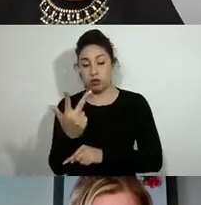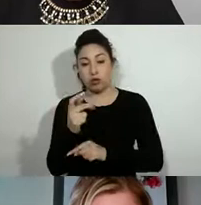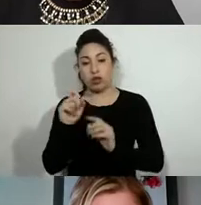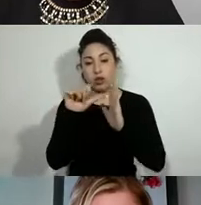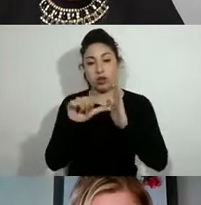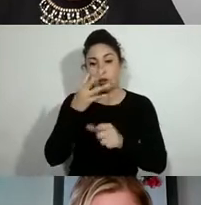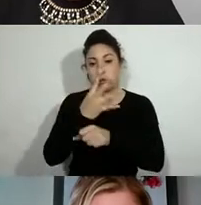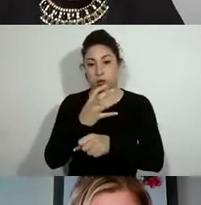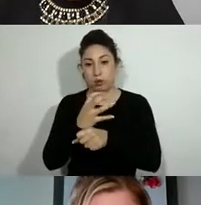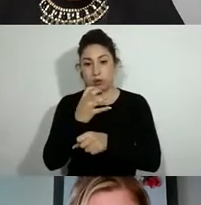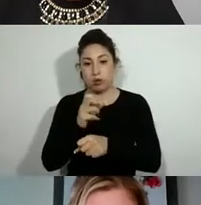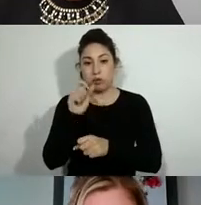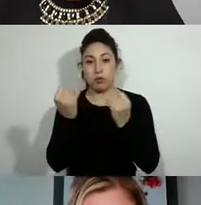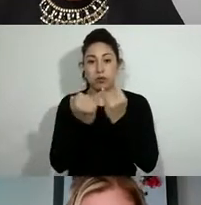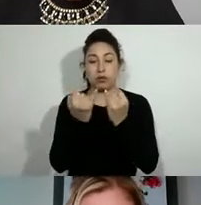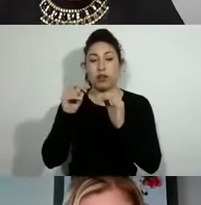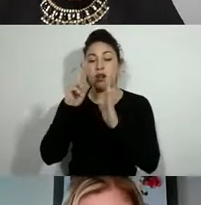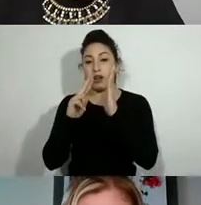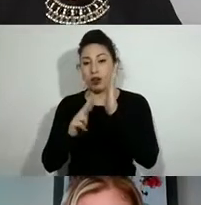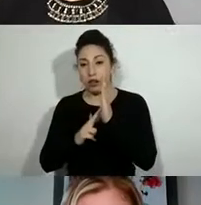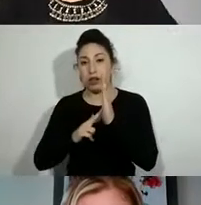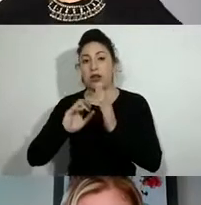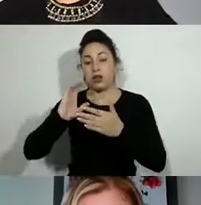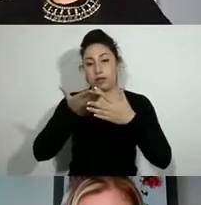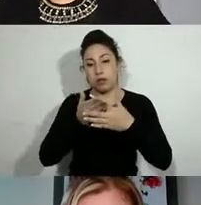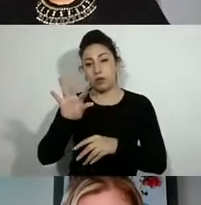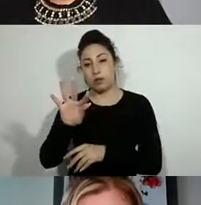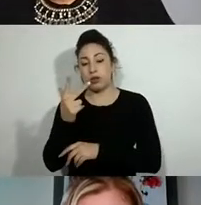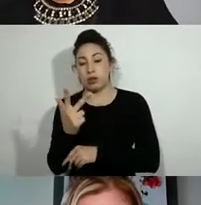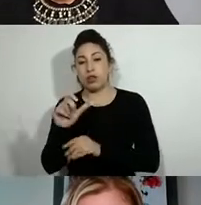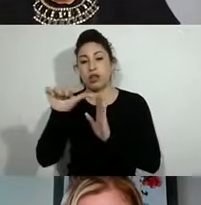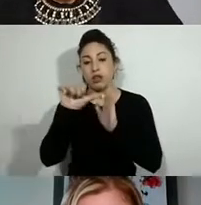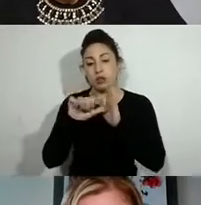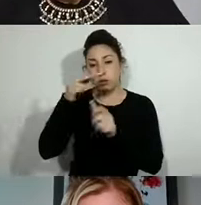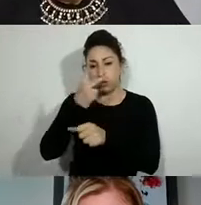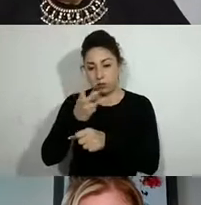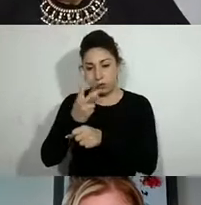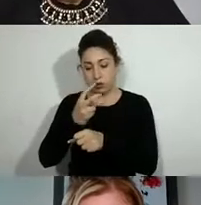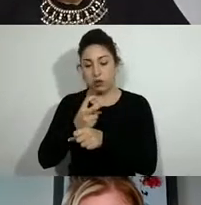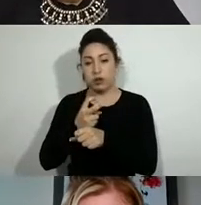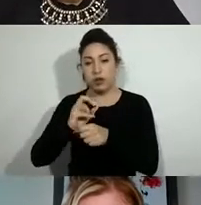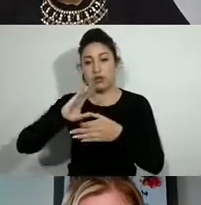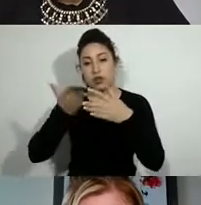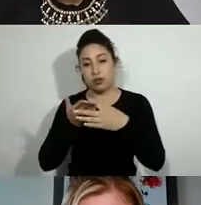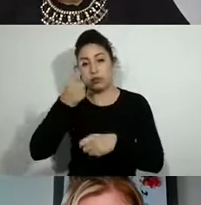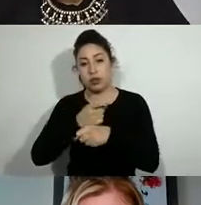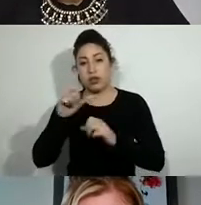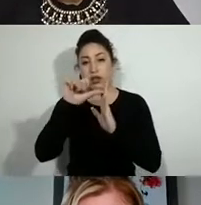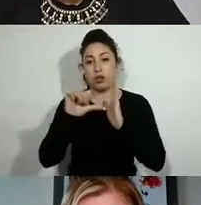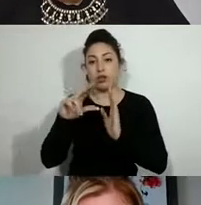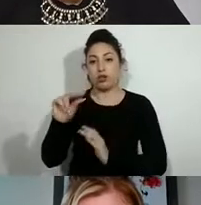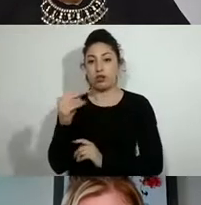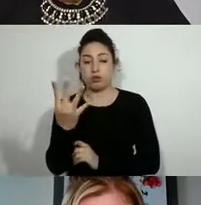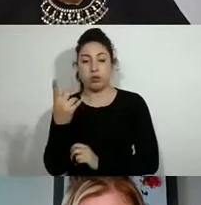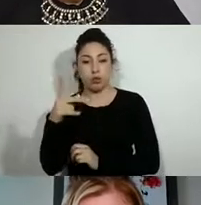Lo replica en el reglamento la fracción 48ª del artículo 2 y la fracción primera del artículo 84 del